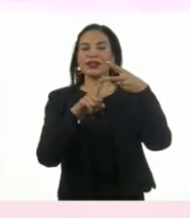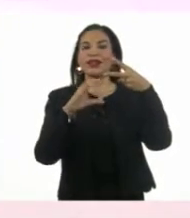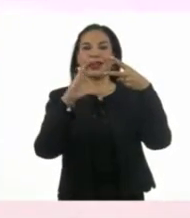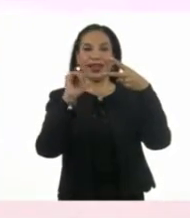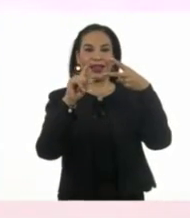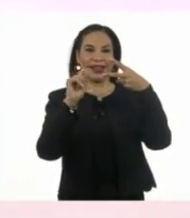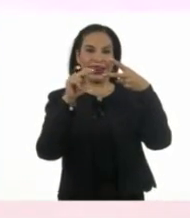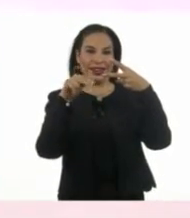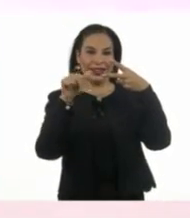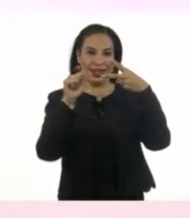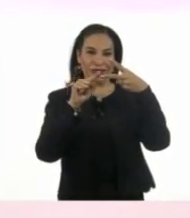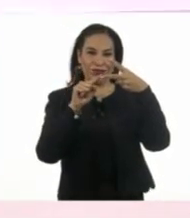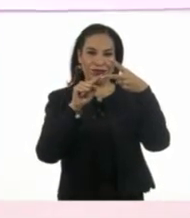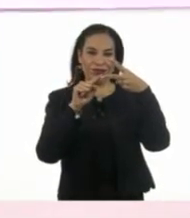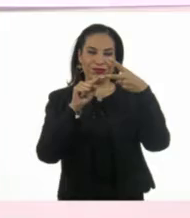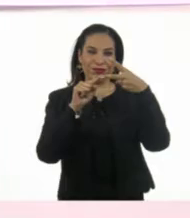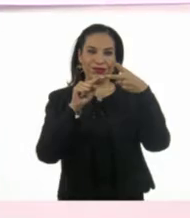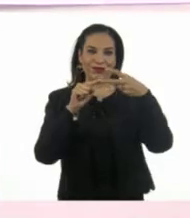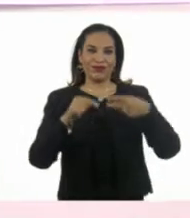Catarina. Catarina.